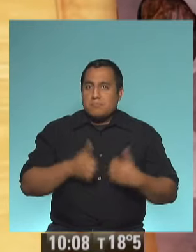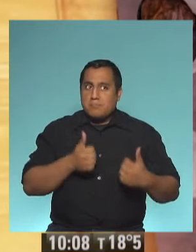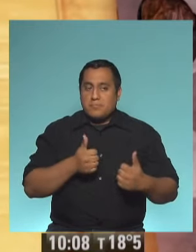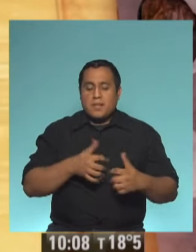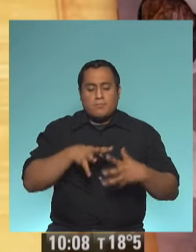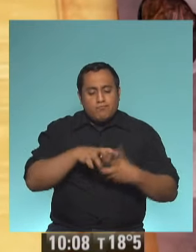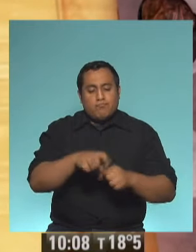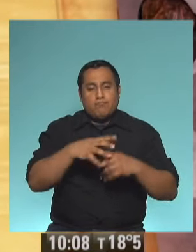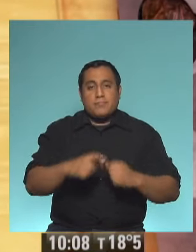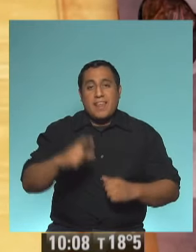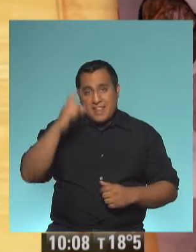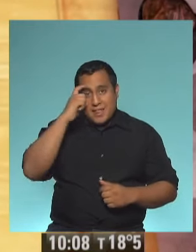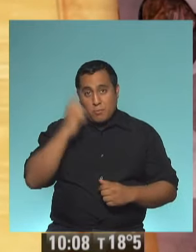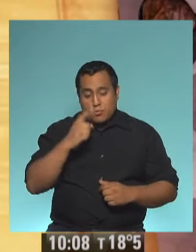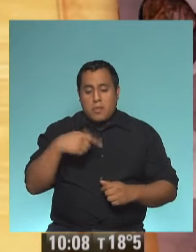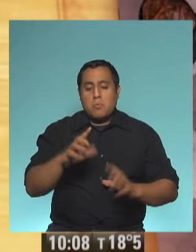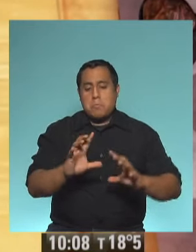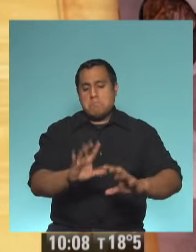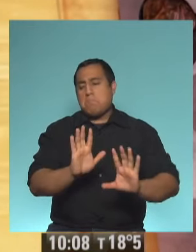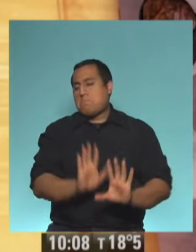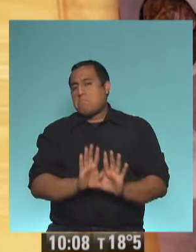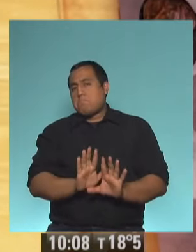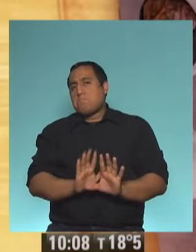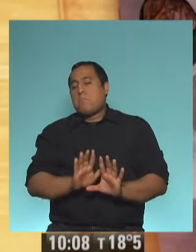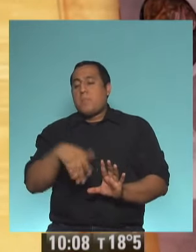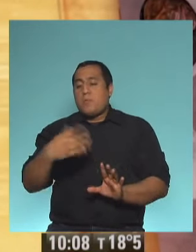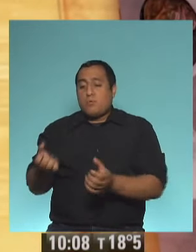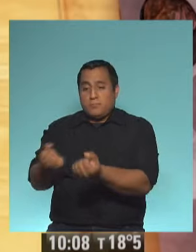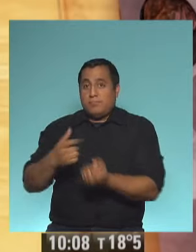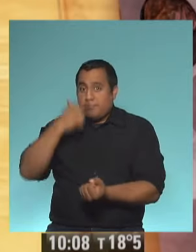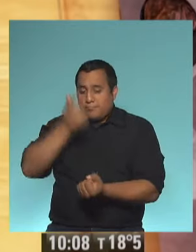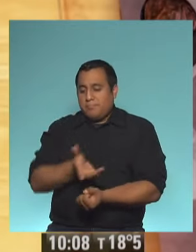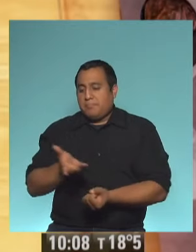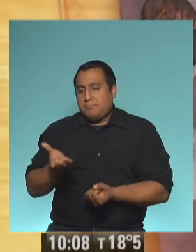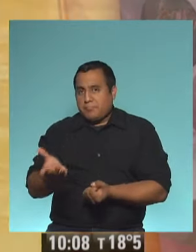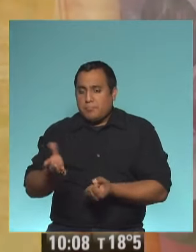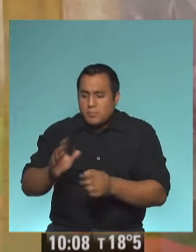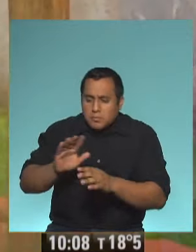10 minutos y dejar descansar. Cocinar en el horno hasta que esté dorado.